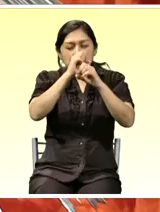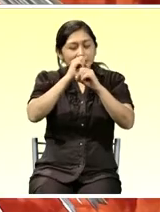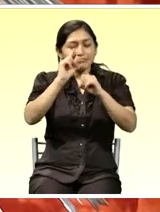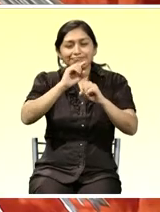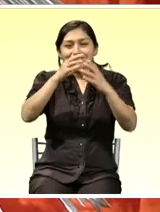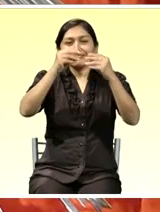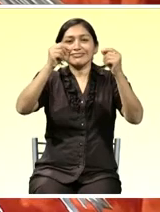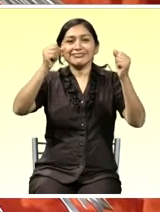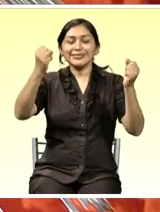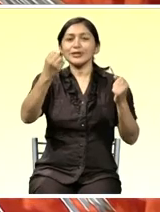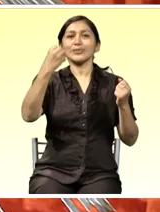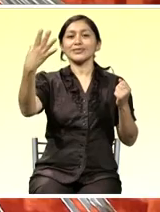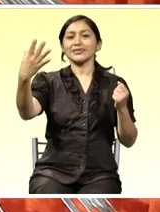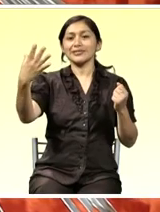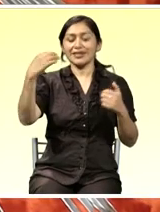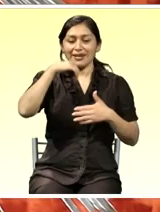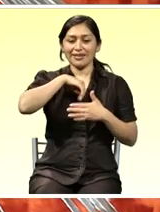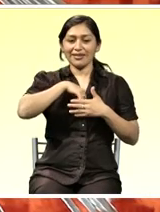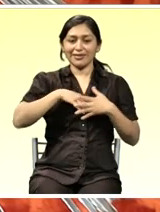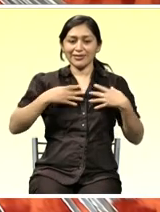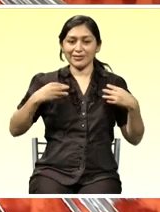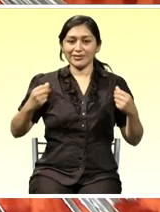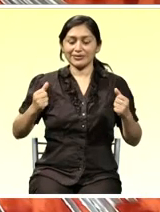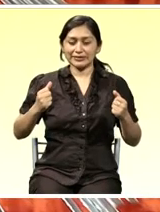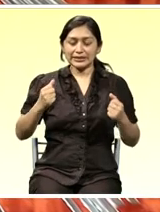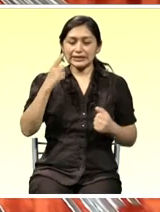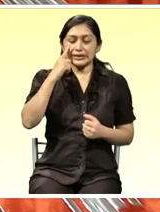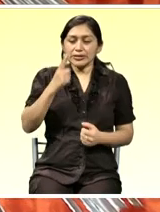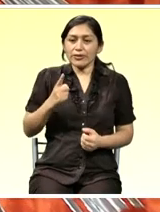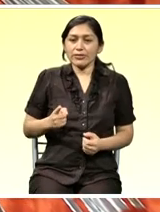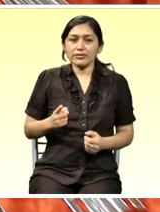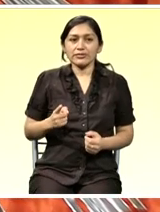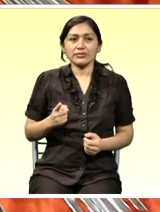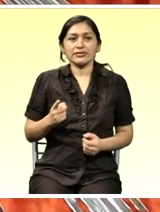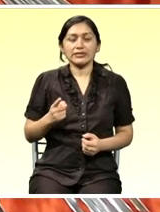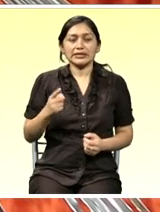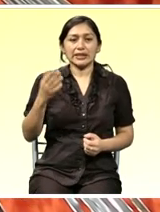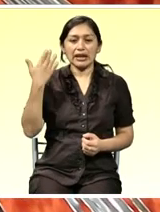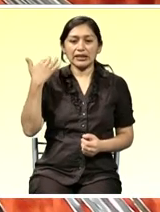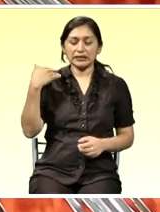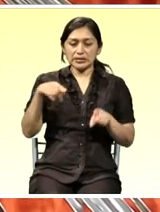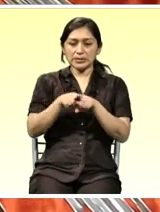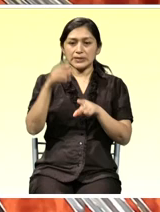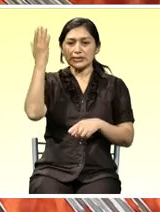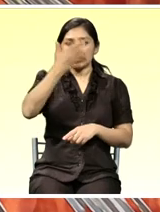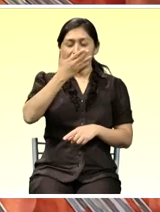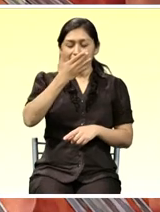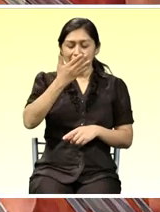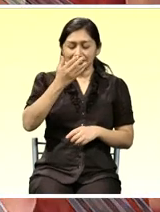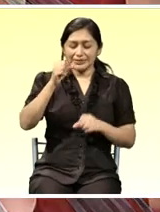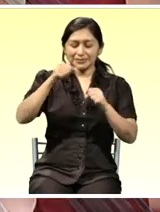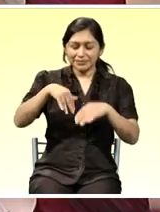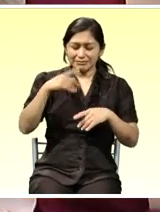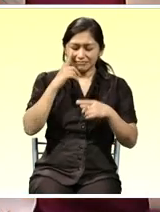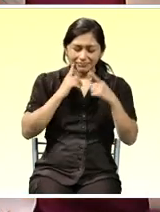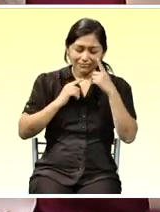perdida mi alma, para que conociendo la ceguera en que he vivido, sepas llorar mis culpas